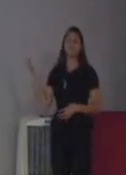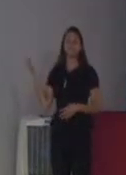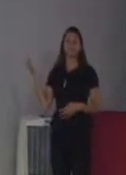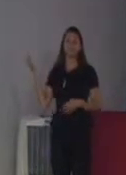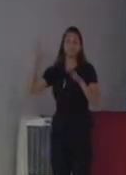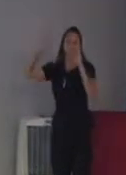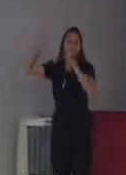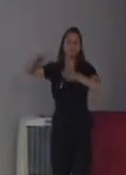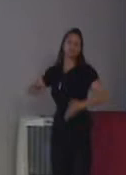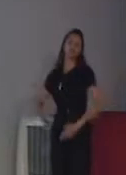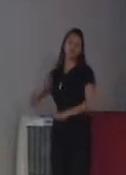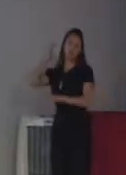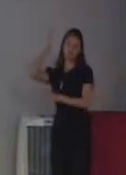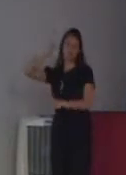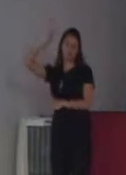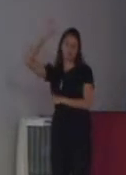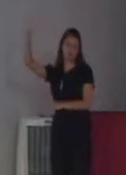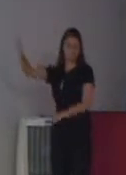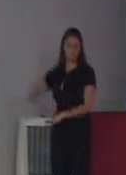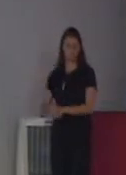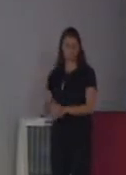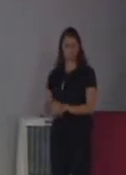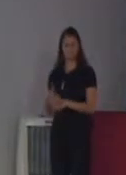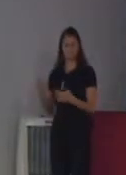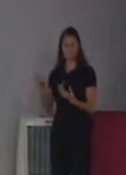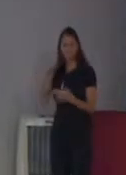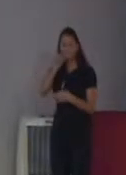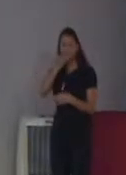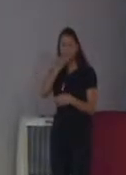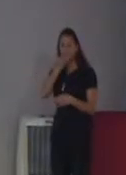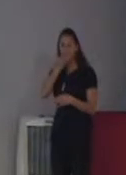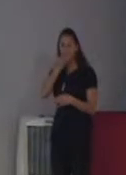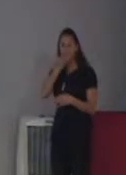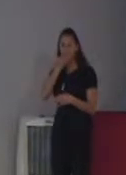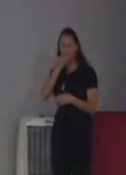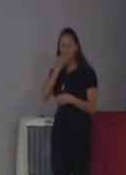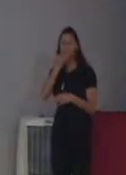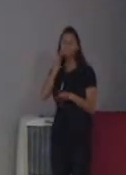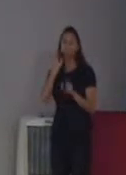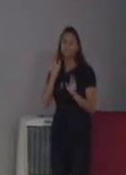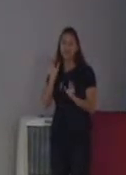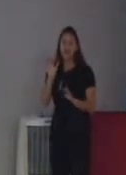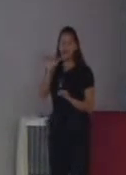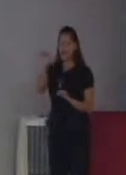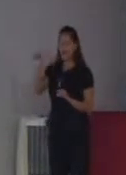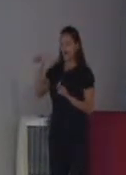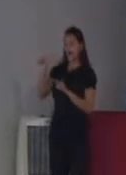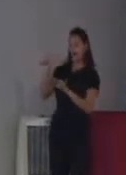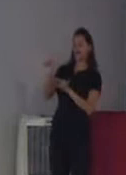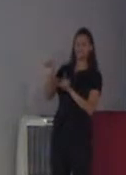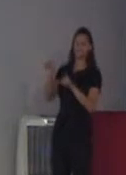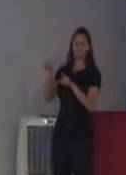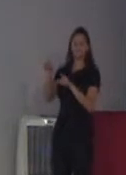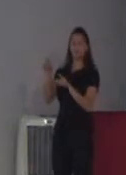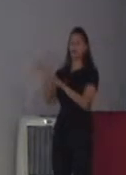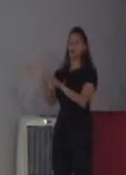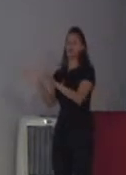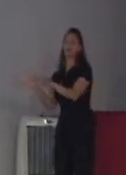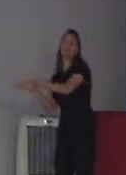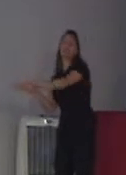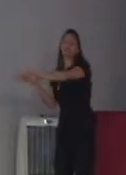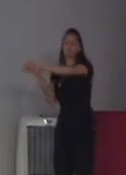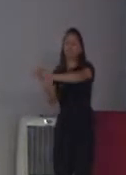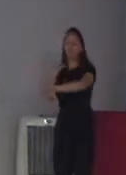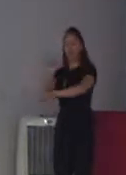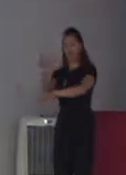fundamentalmente europeos, ¿sí? Entonces, ¿qué pasó ahí? Pues a las mujeres también las sacaron de esa configuración